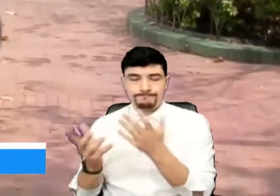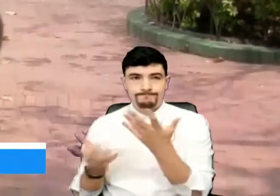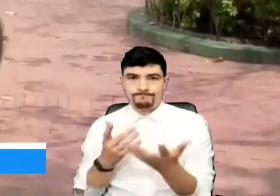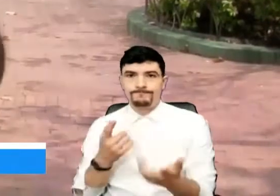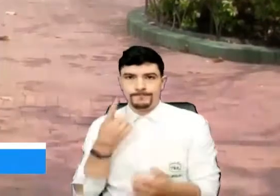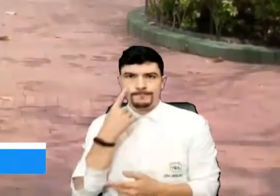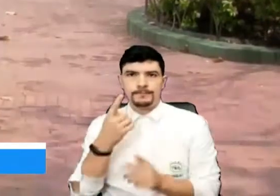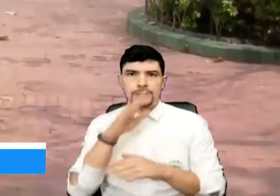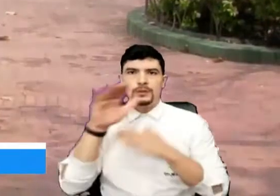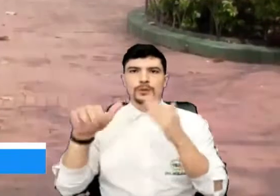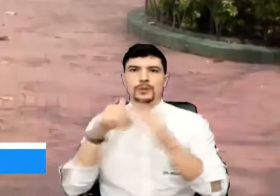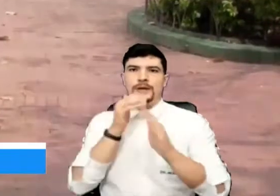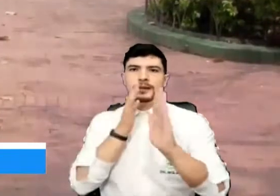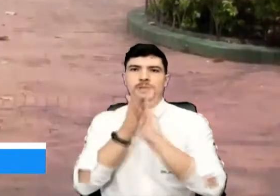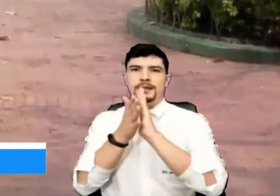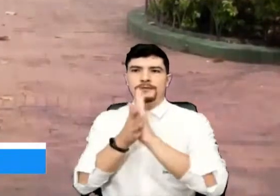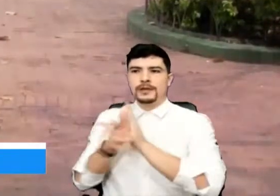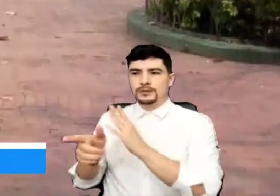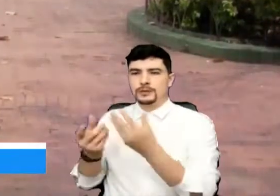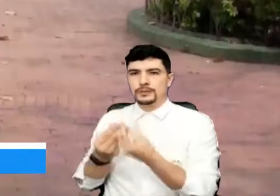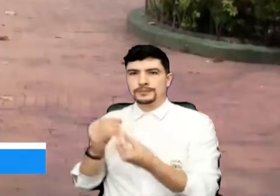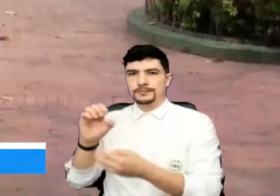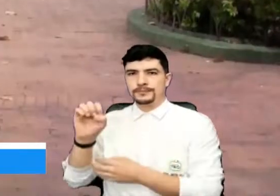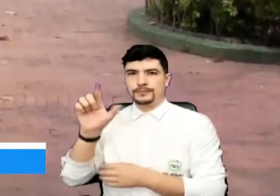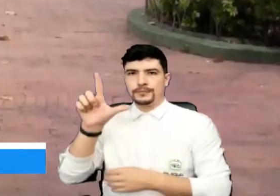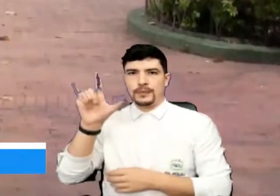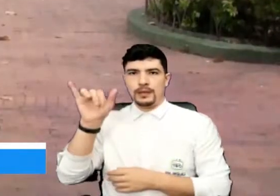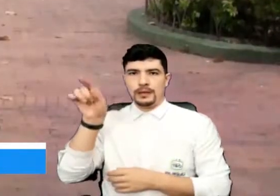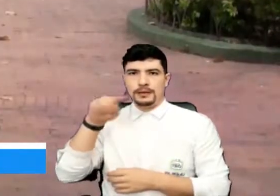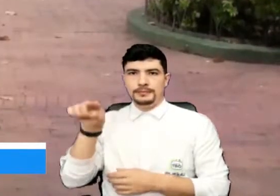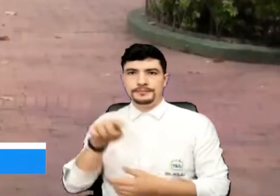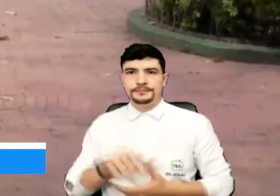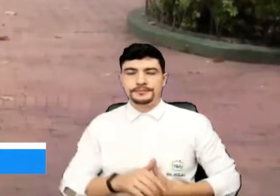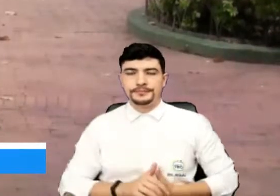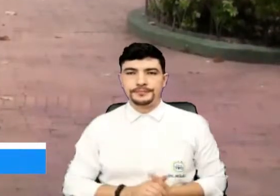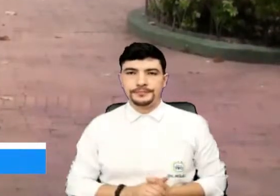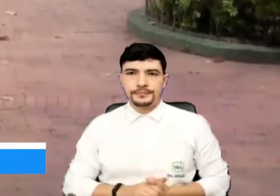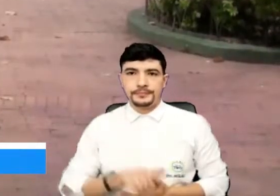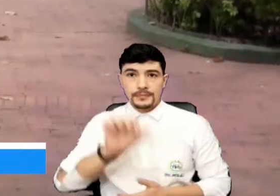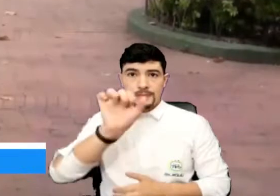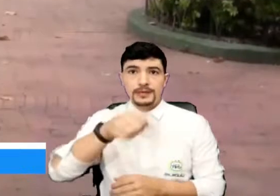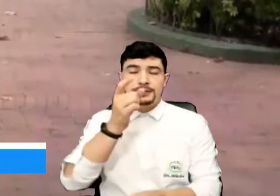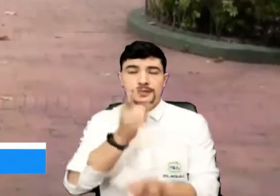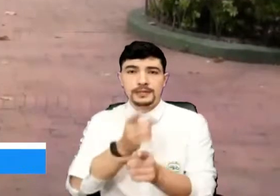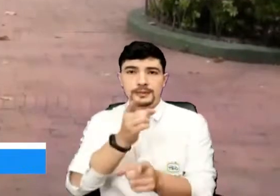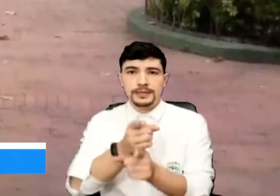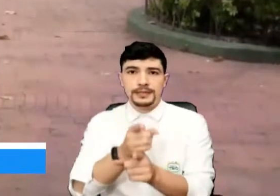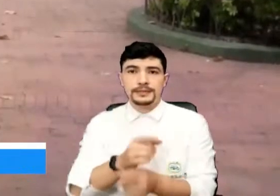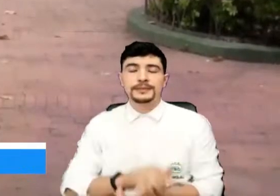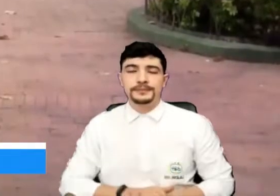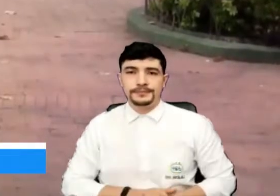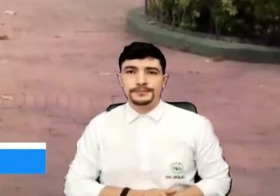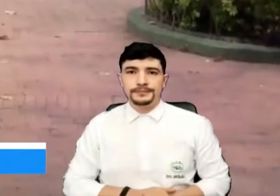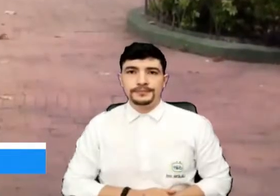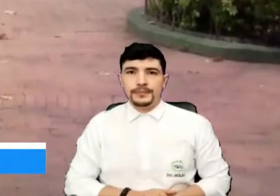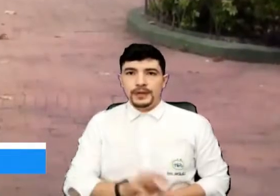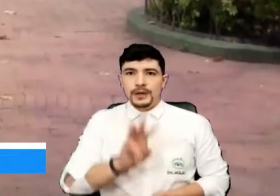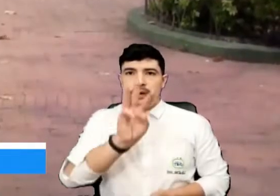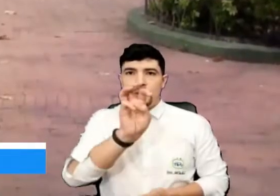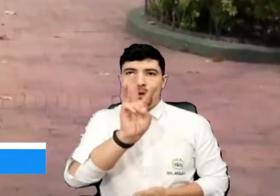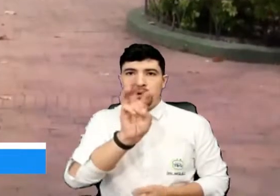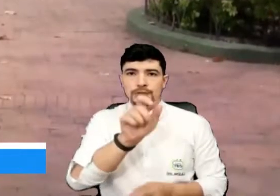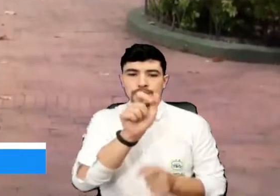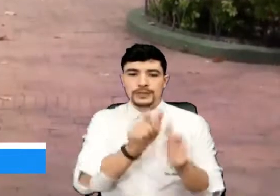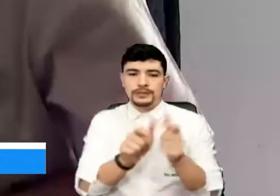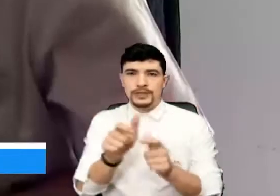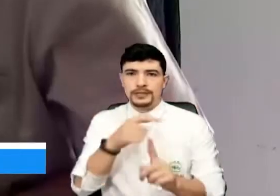en límites con Barbosa y el departamento de Santander. De los 8, según las autoridades, 4 ya se encuentran fuera de